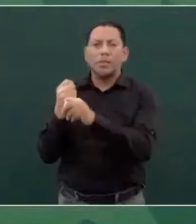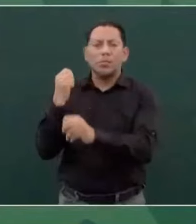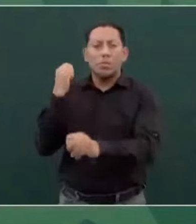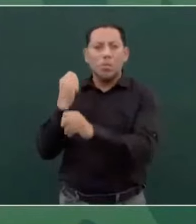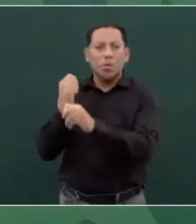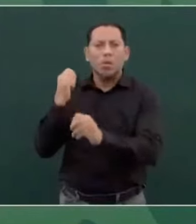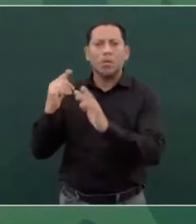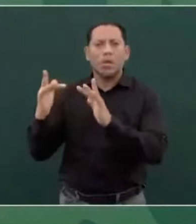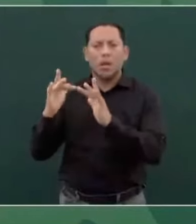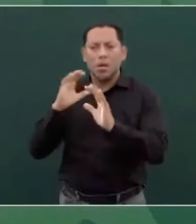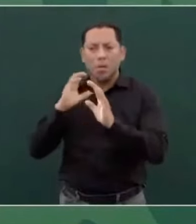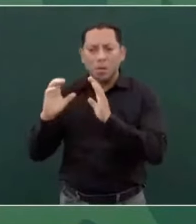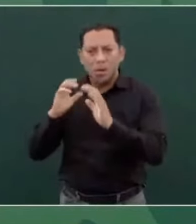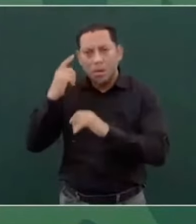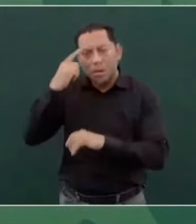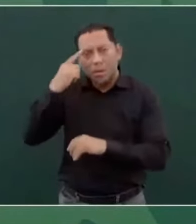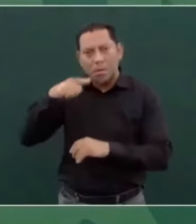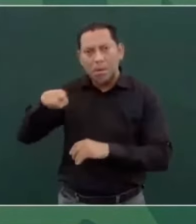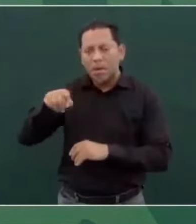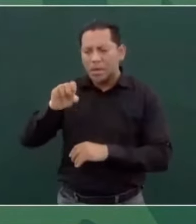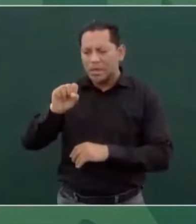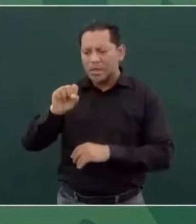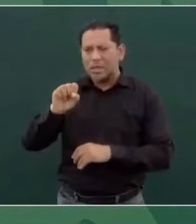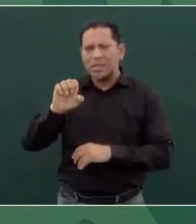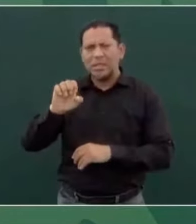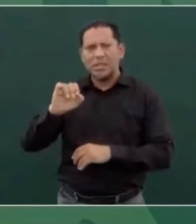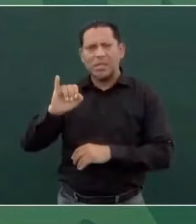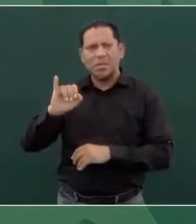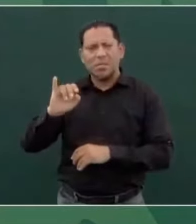eh hacia el seibo